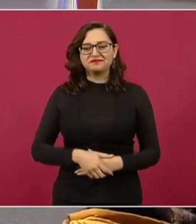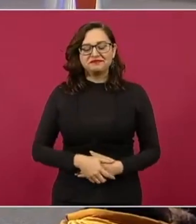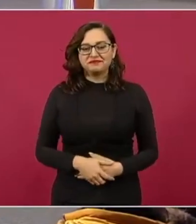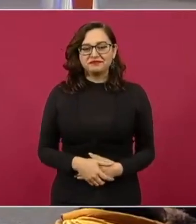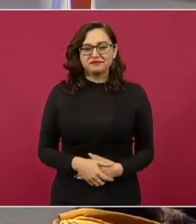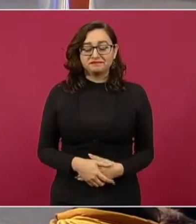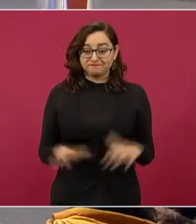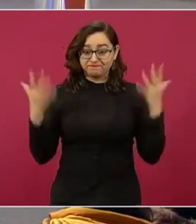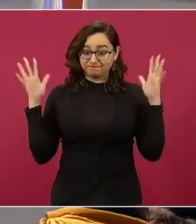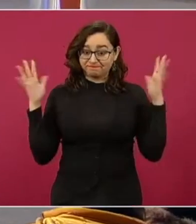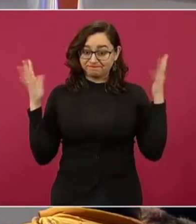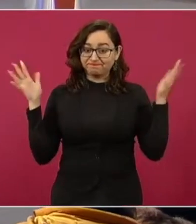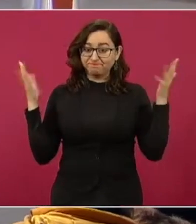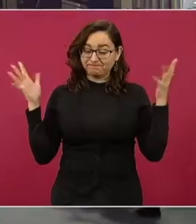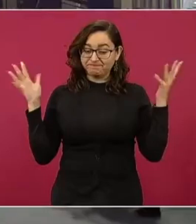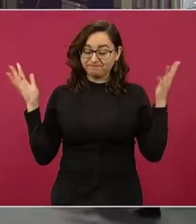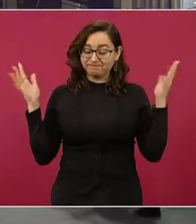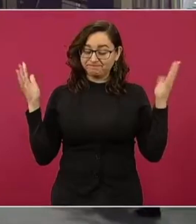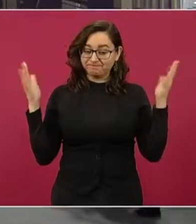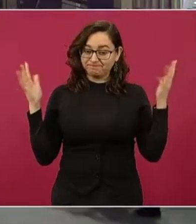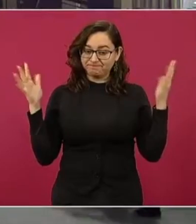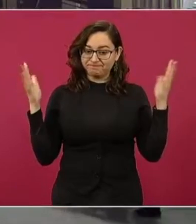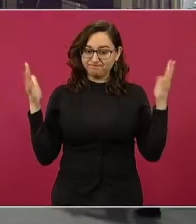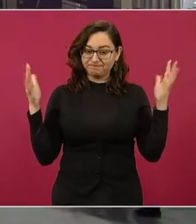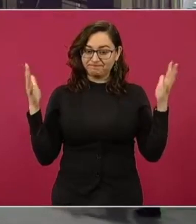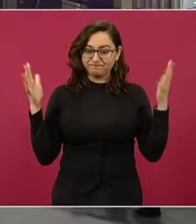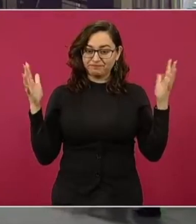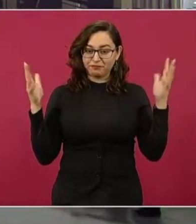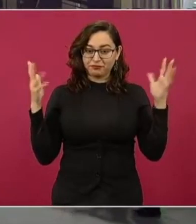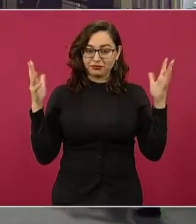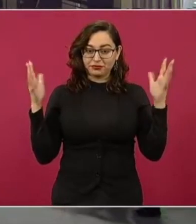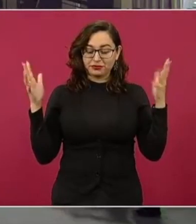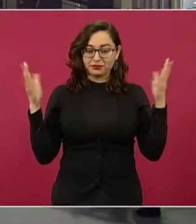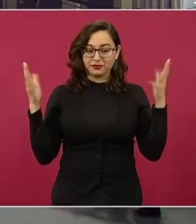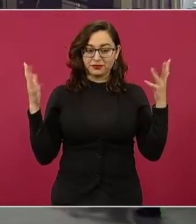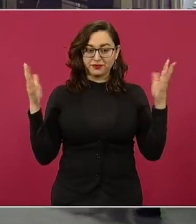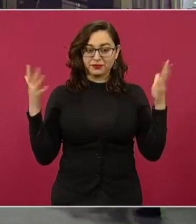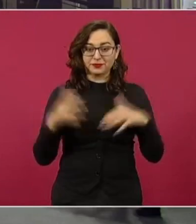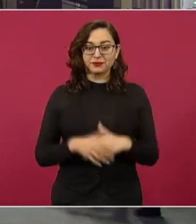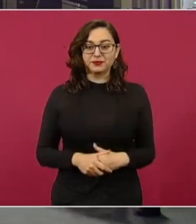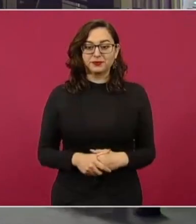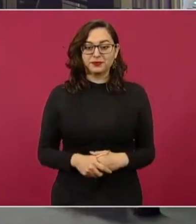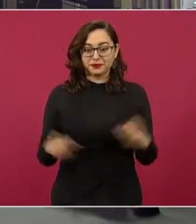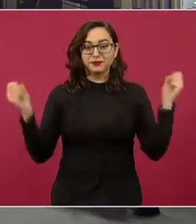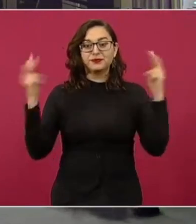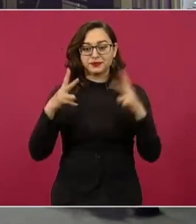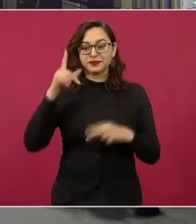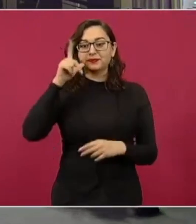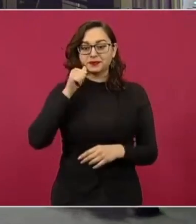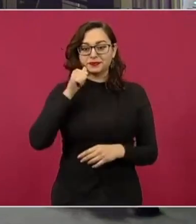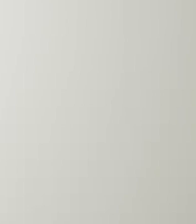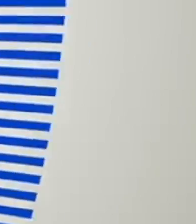Un aplauso, ¿no? Bueno, nos vemos mañana.